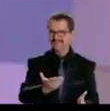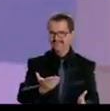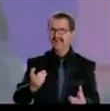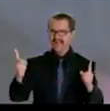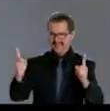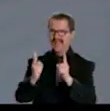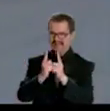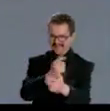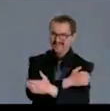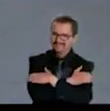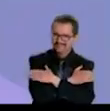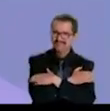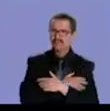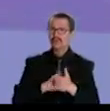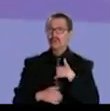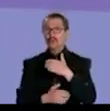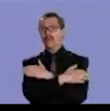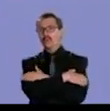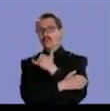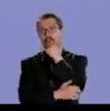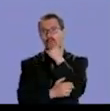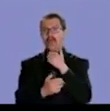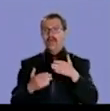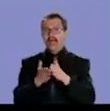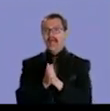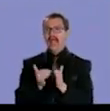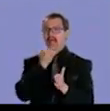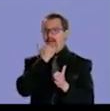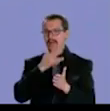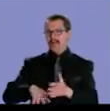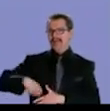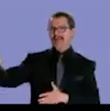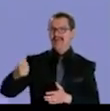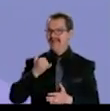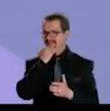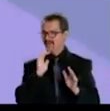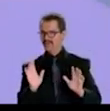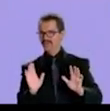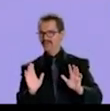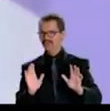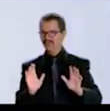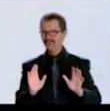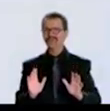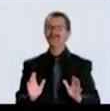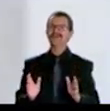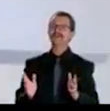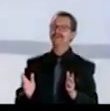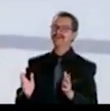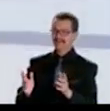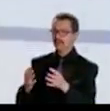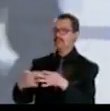a cuidar mi cartera. claro. Y entonces, la parte importante es que te vuelvo a